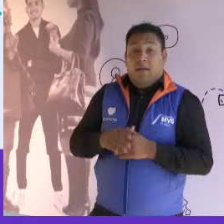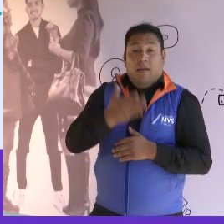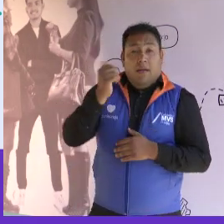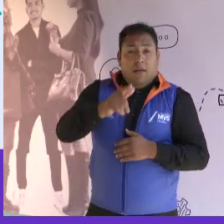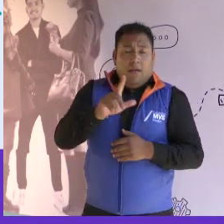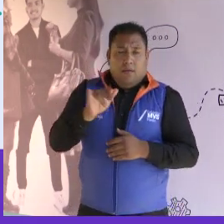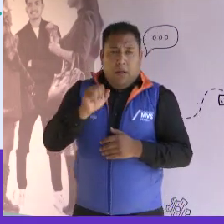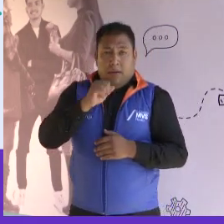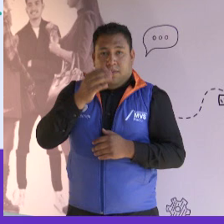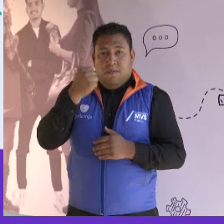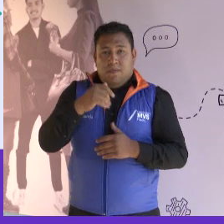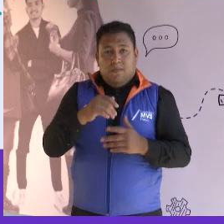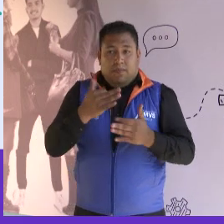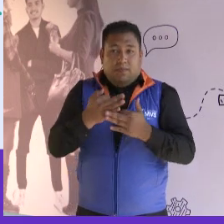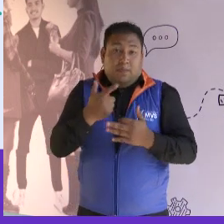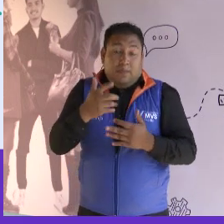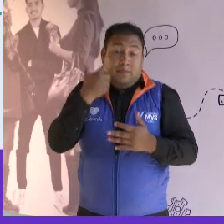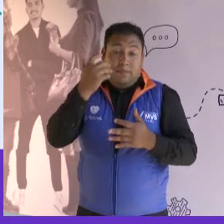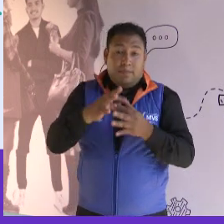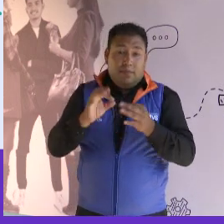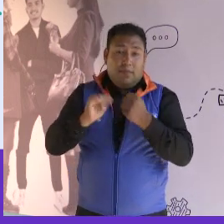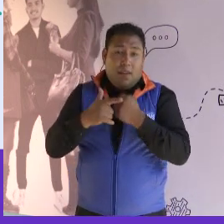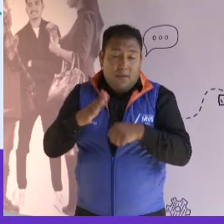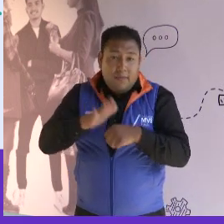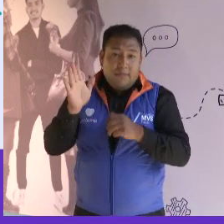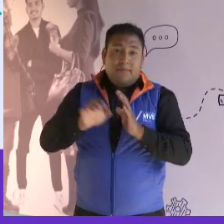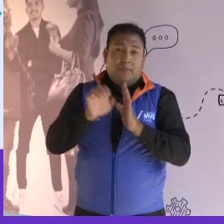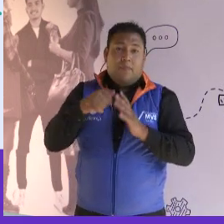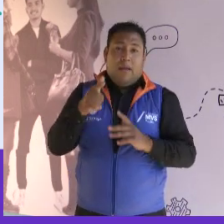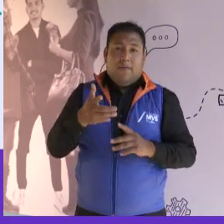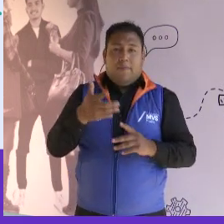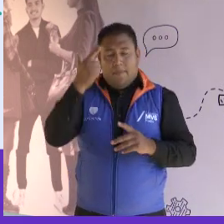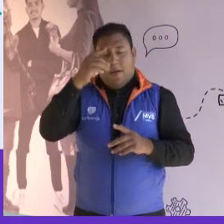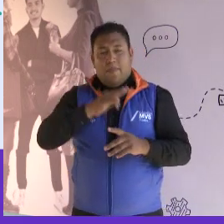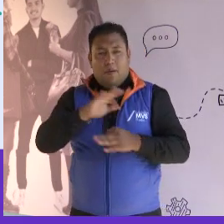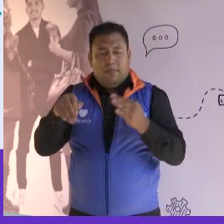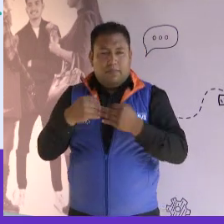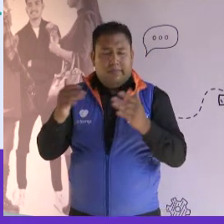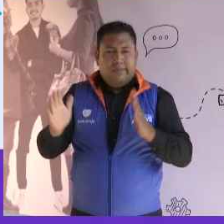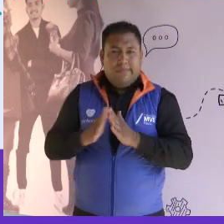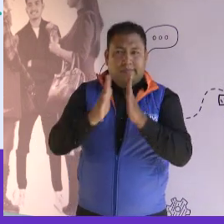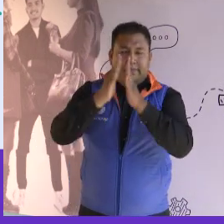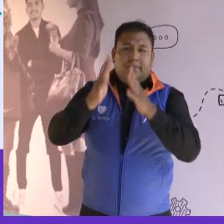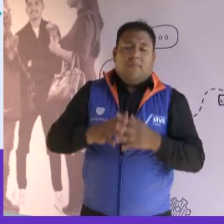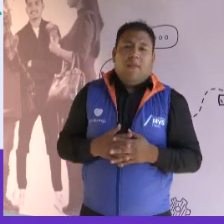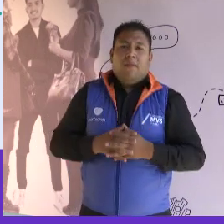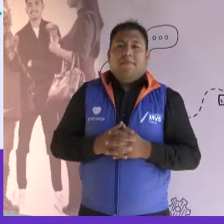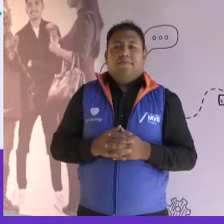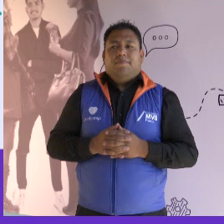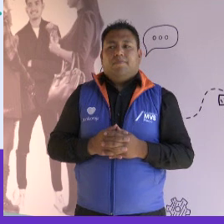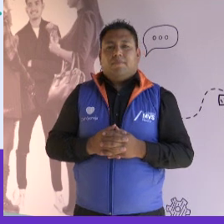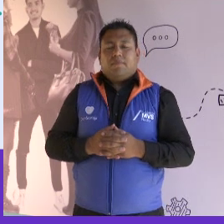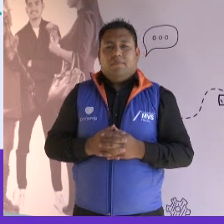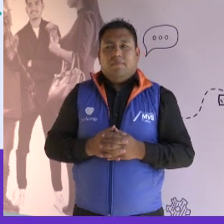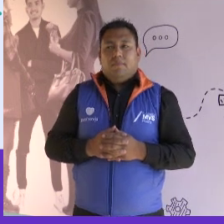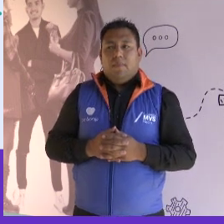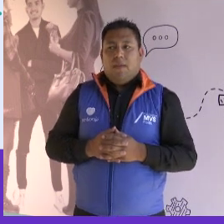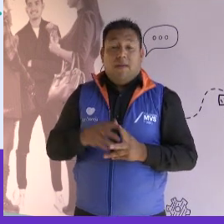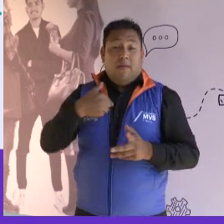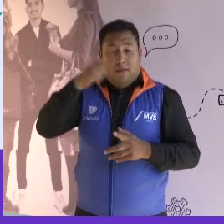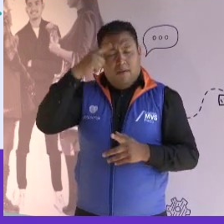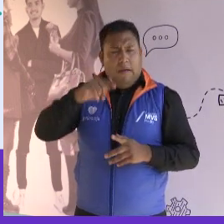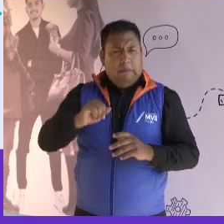3 puntos que he comentado de los recursos, de la participación y del poder? Desde vuestra experiencia. Sí está muy